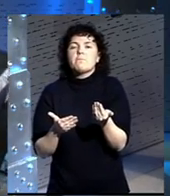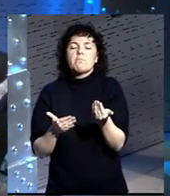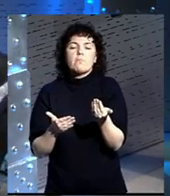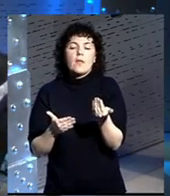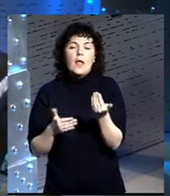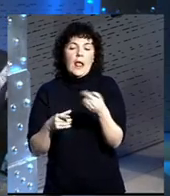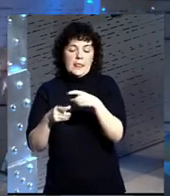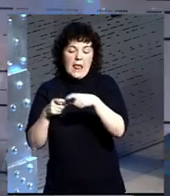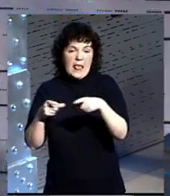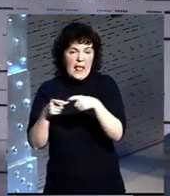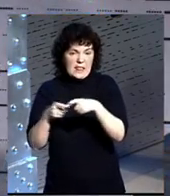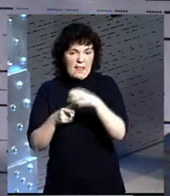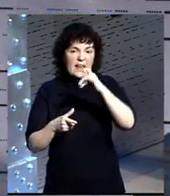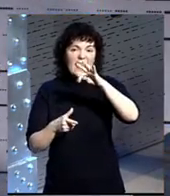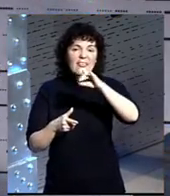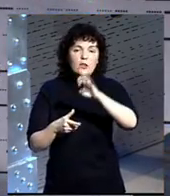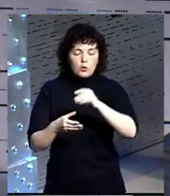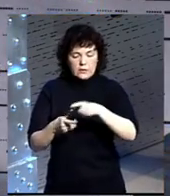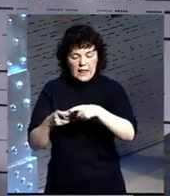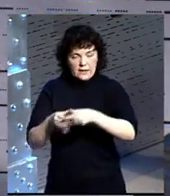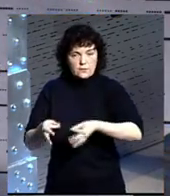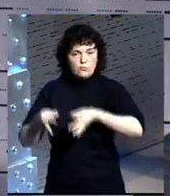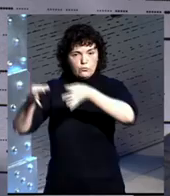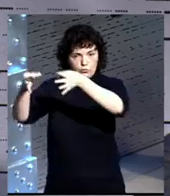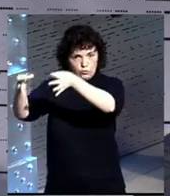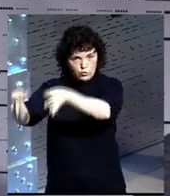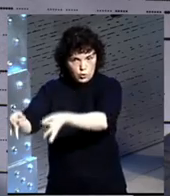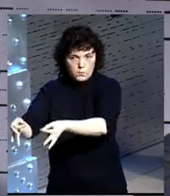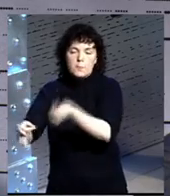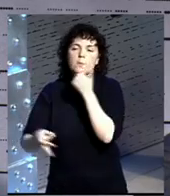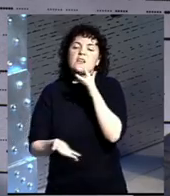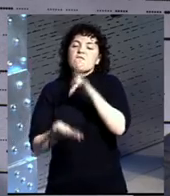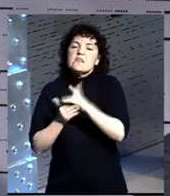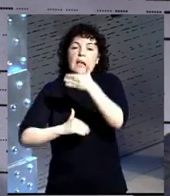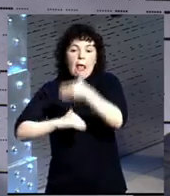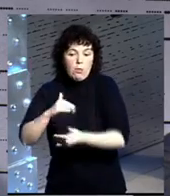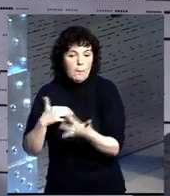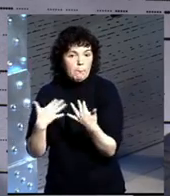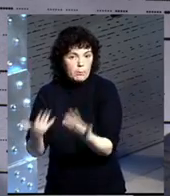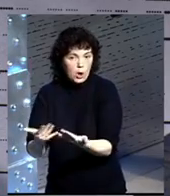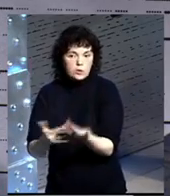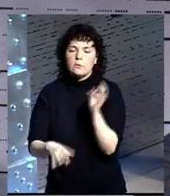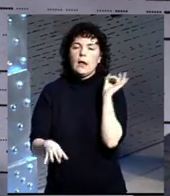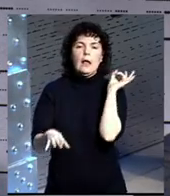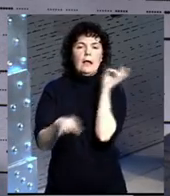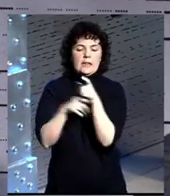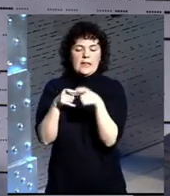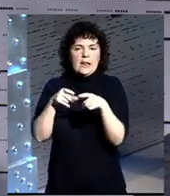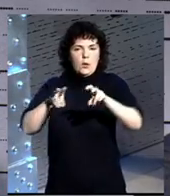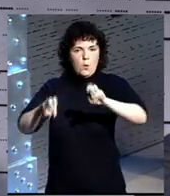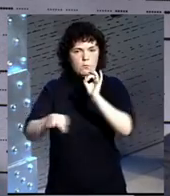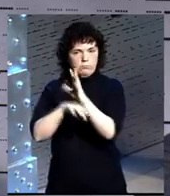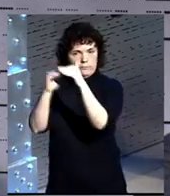recibe una tarjeta de crédito, es típico en los bancos cuando un cliente le caduca su tarjeta de crédito que le enviemos una tarjeta nueva, la